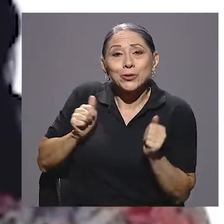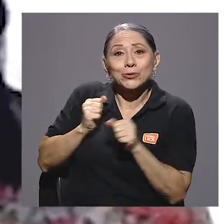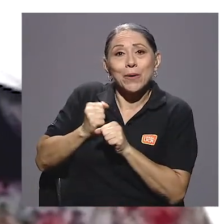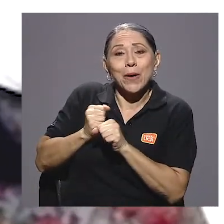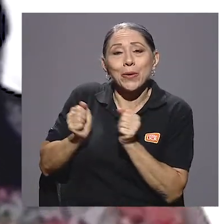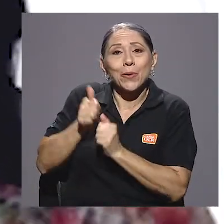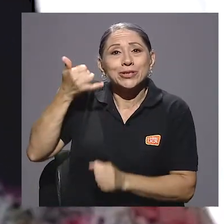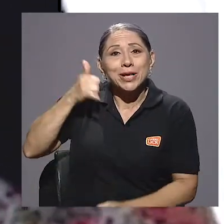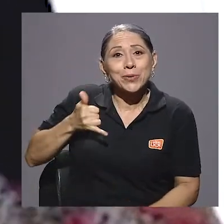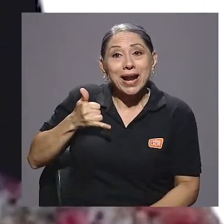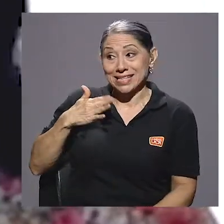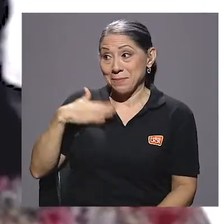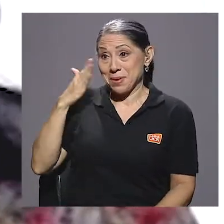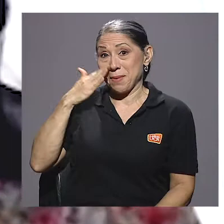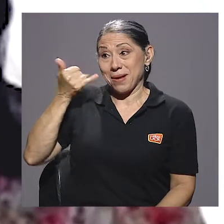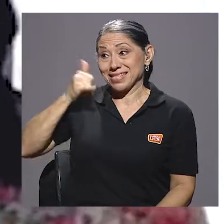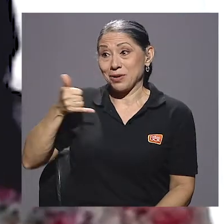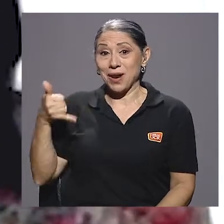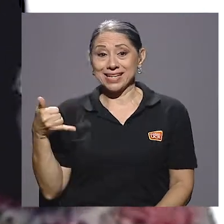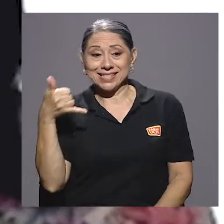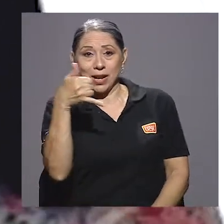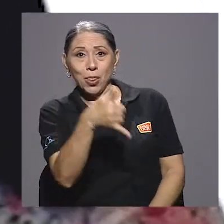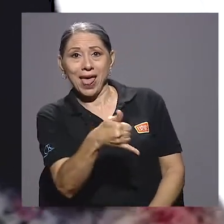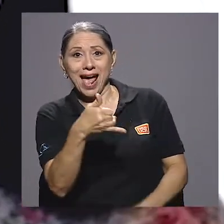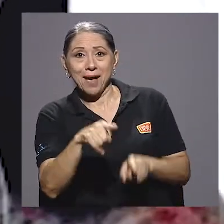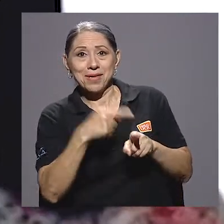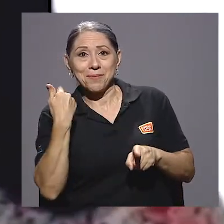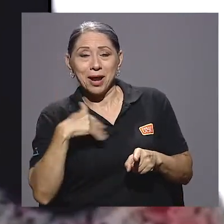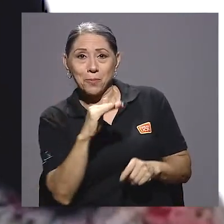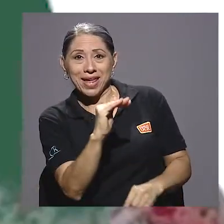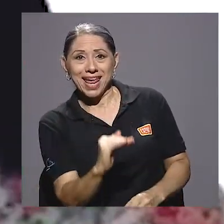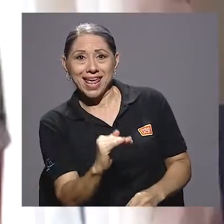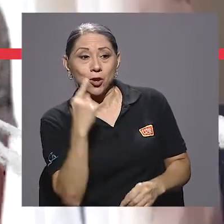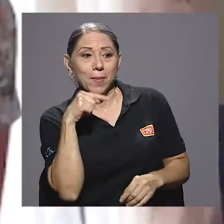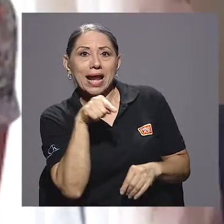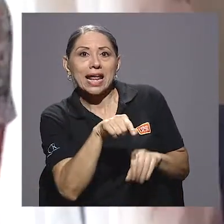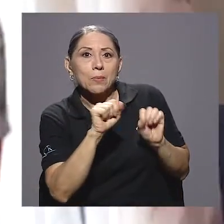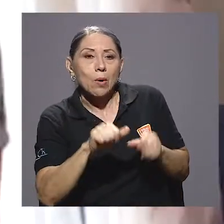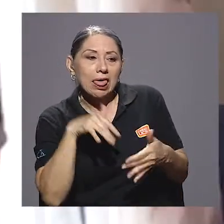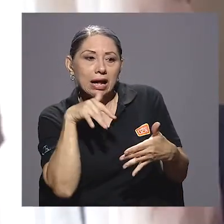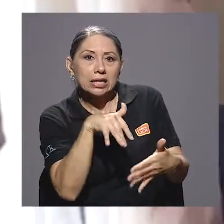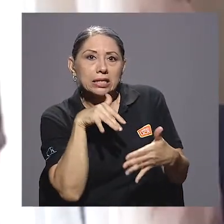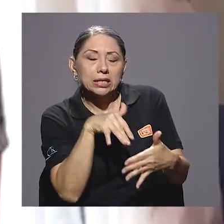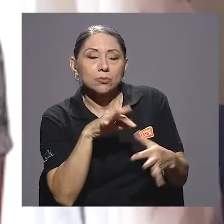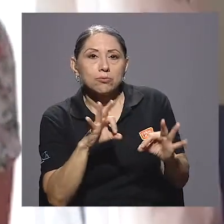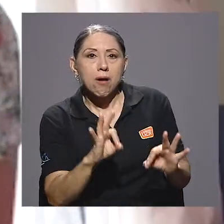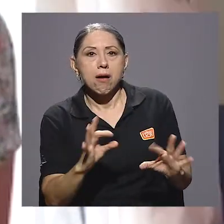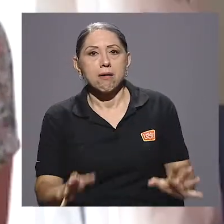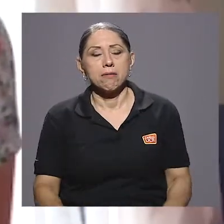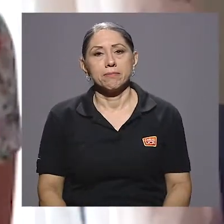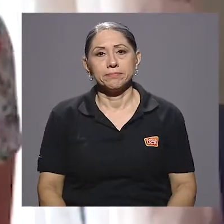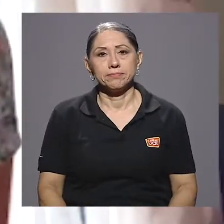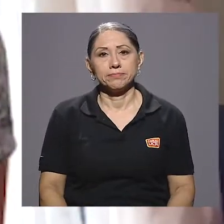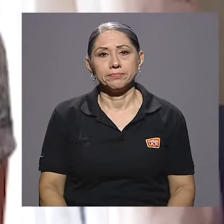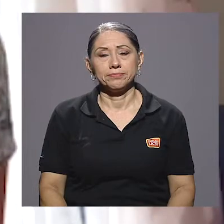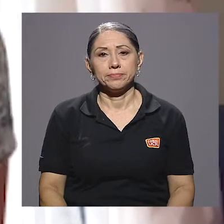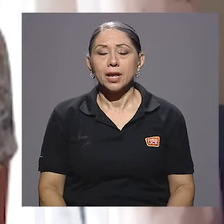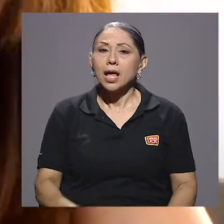celulares. Mi mamá le da el celular a mi hermano más pequeño de que reciba las clases como debe